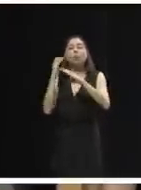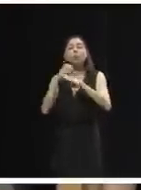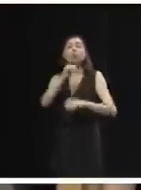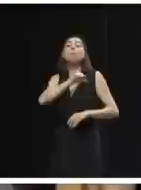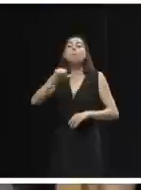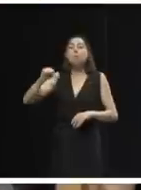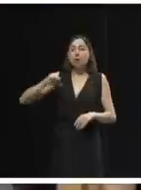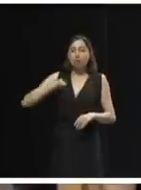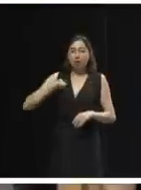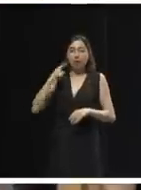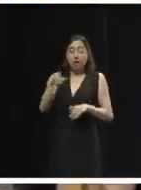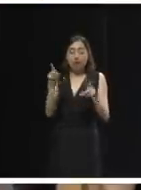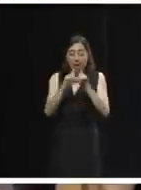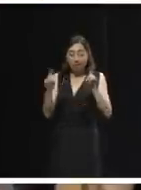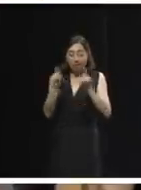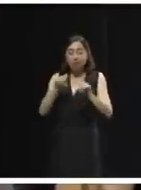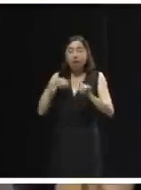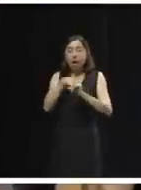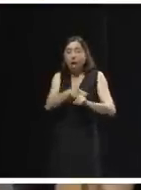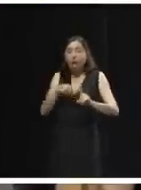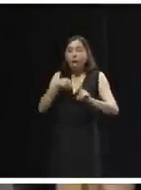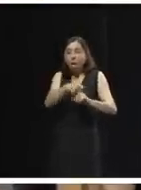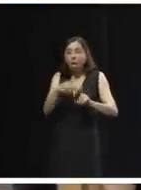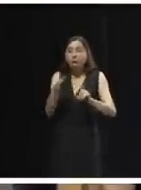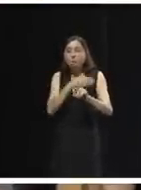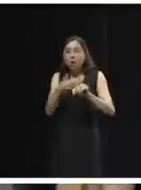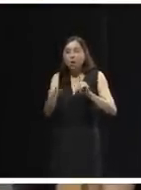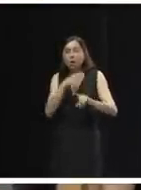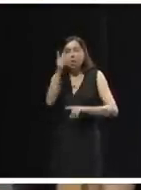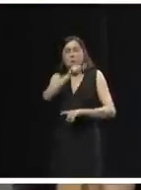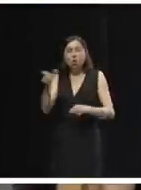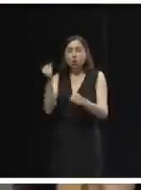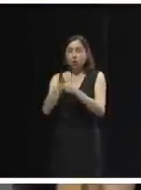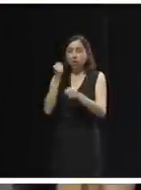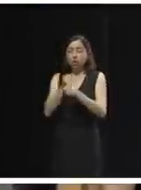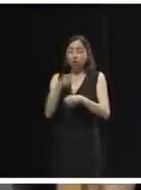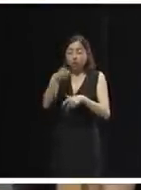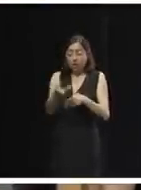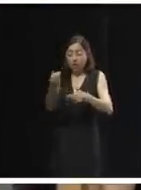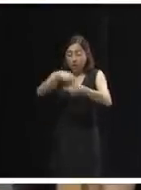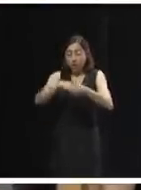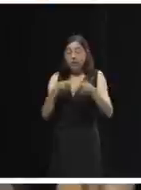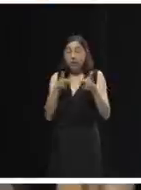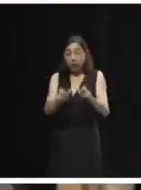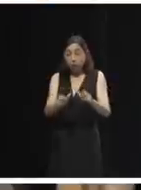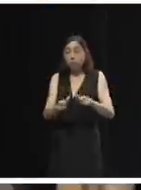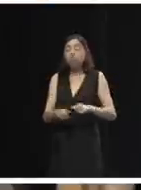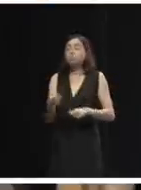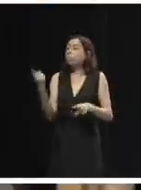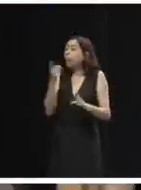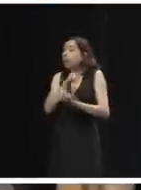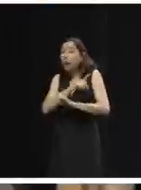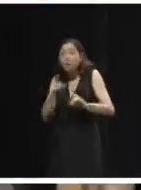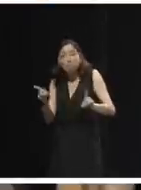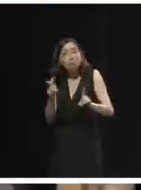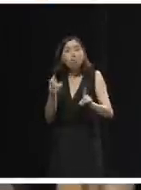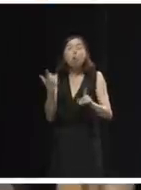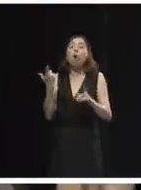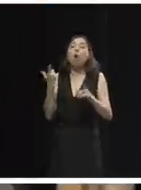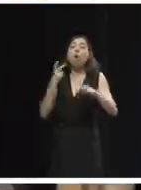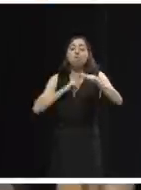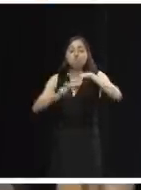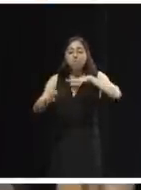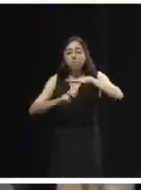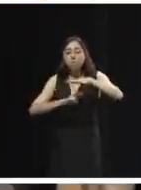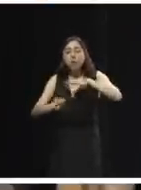empresas explotan y maltratan a los trabajadores de esa rama. Tampoco hay un metro que permita la